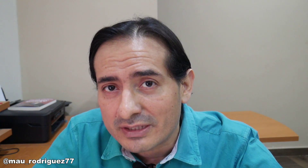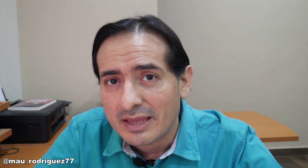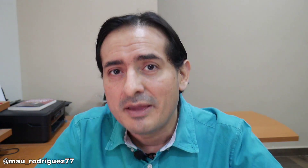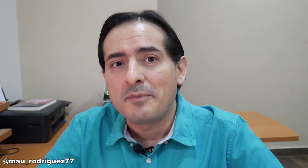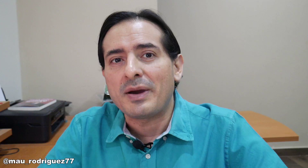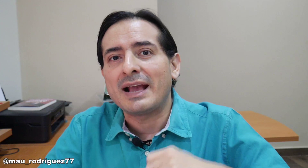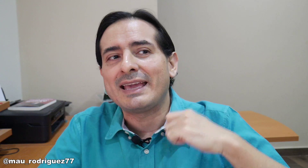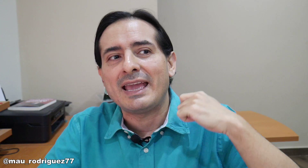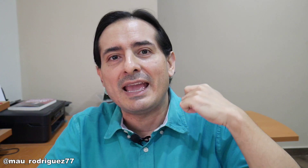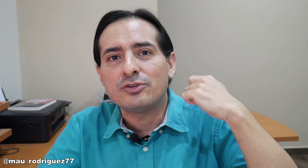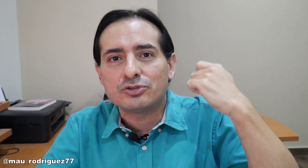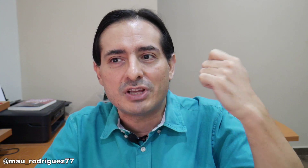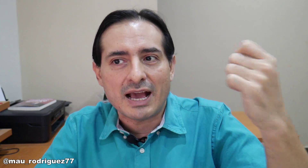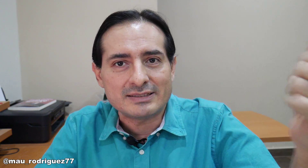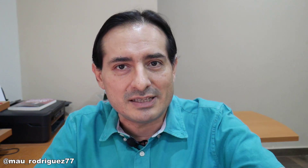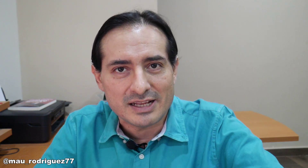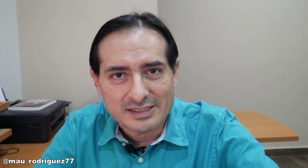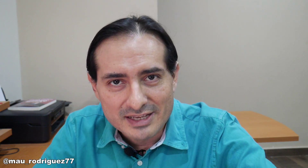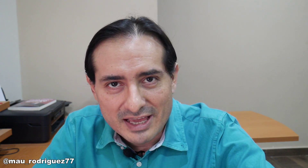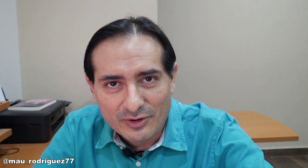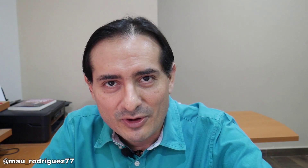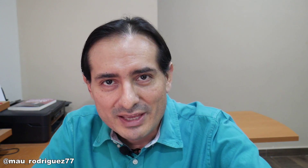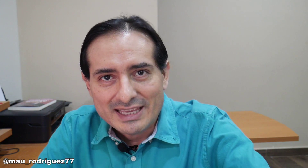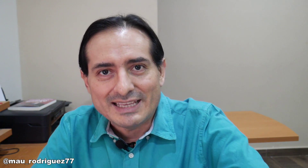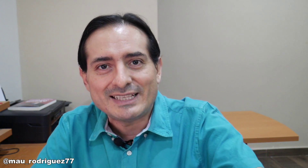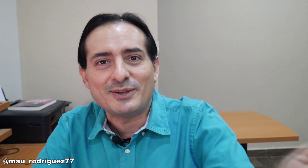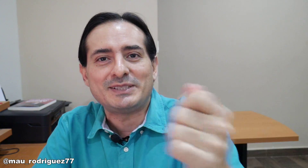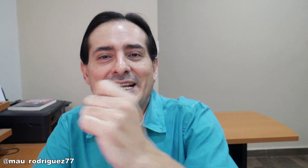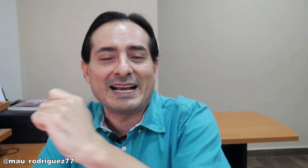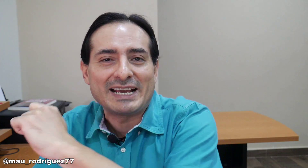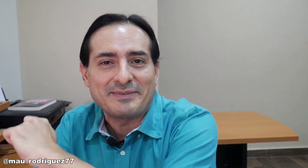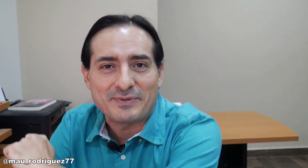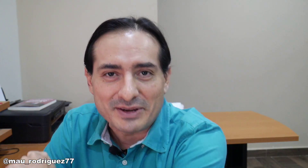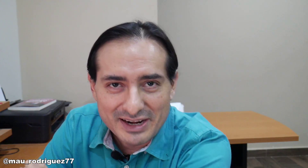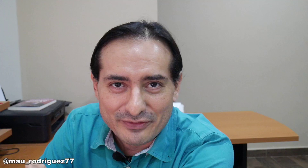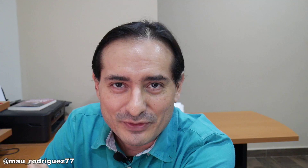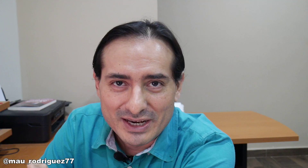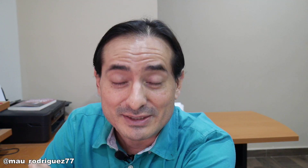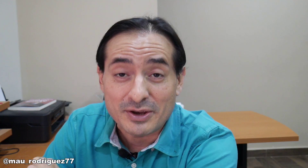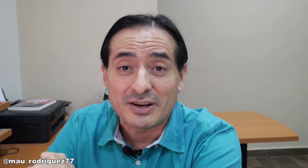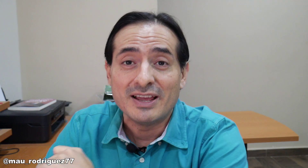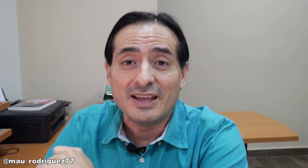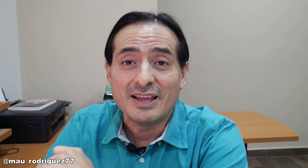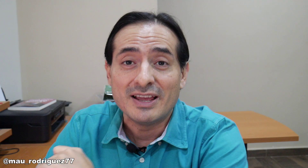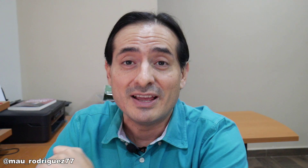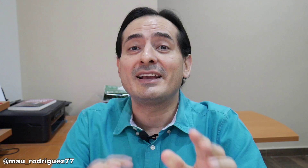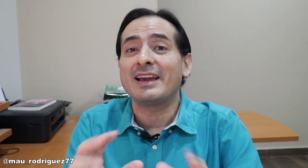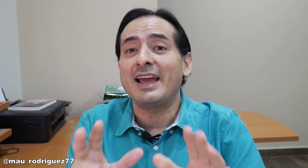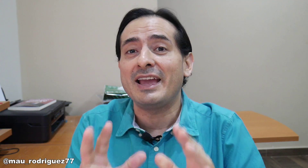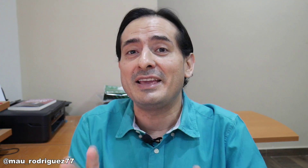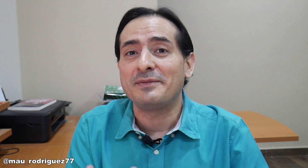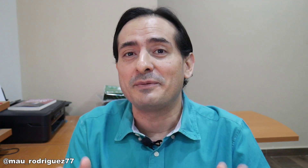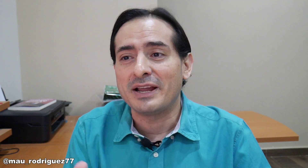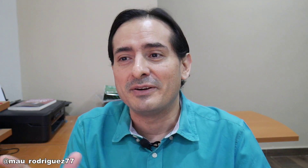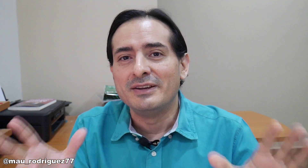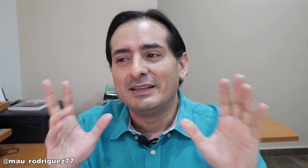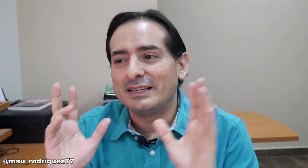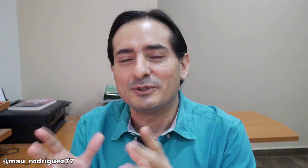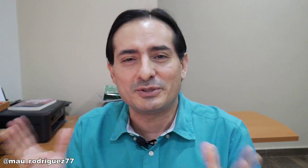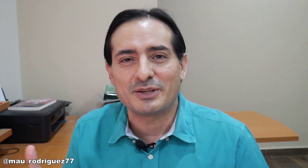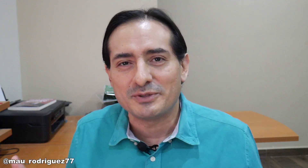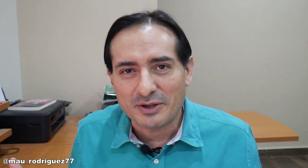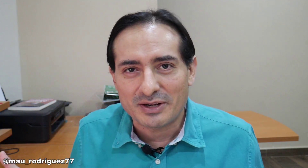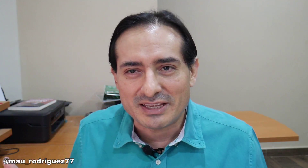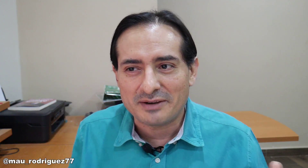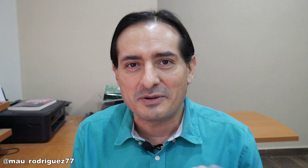la corte para que ellos gasten el dinero y se los tenga que reponer la federación. Increíble. Bueno,